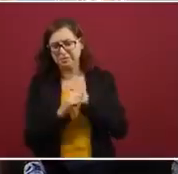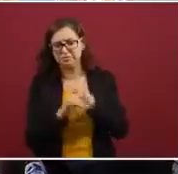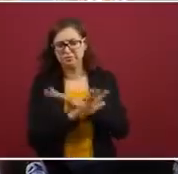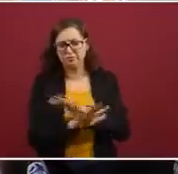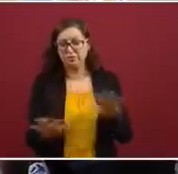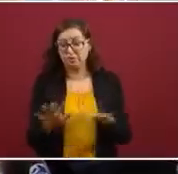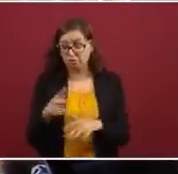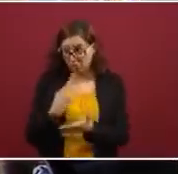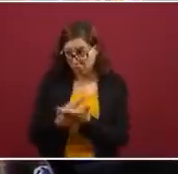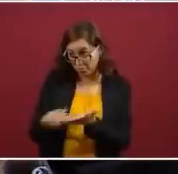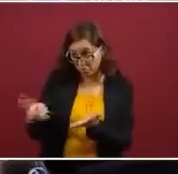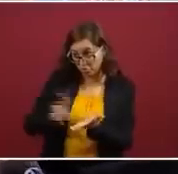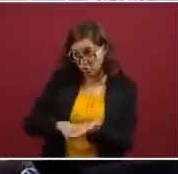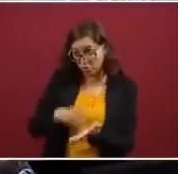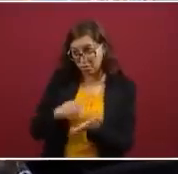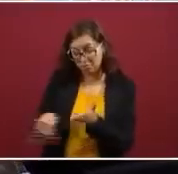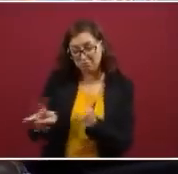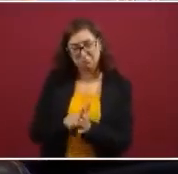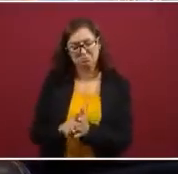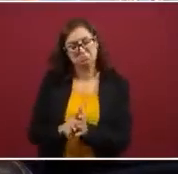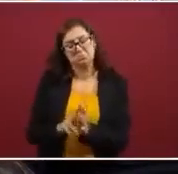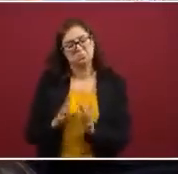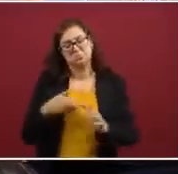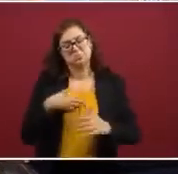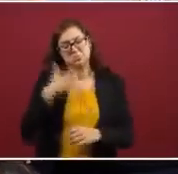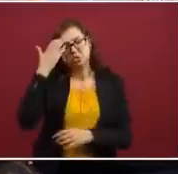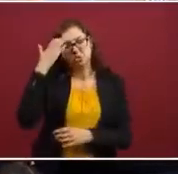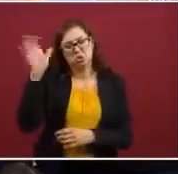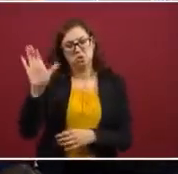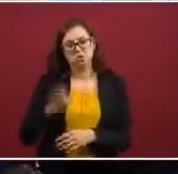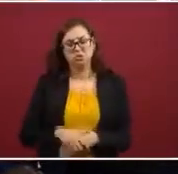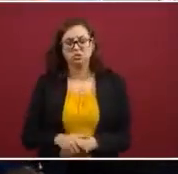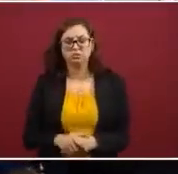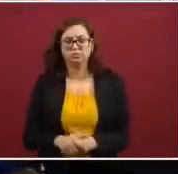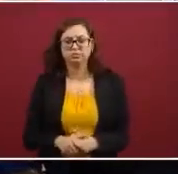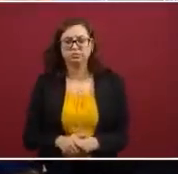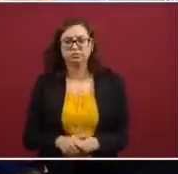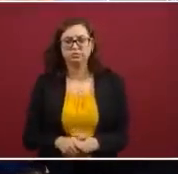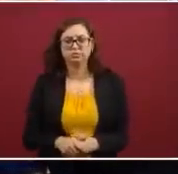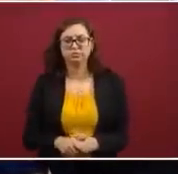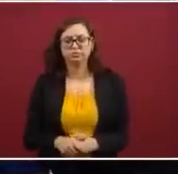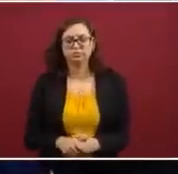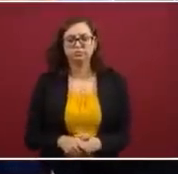tengo conocimiento de que ningún funcionario tenga dos cargos.